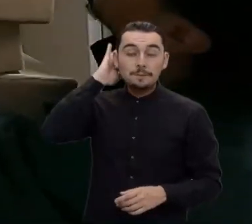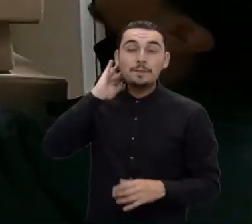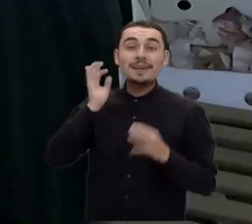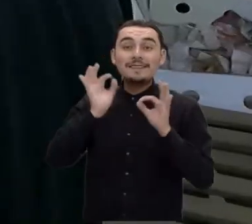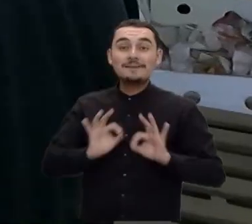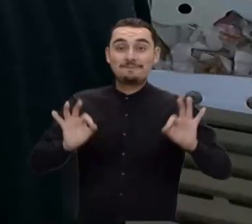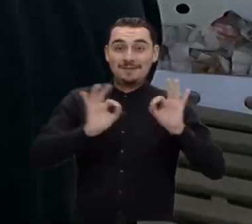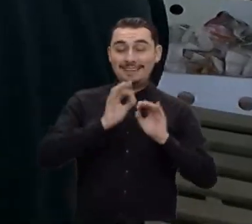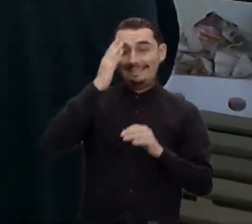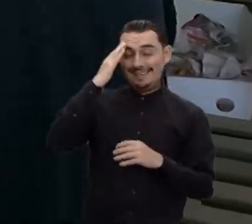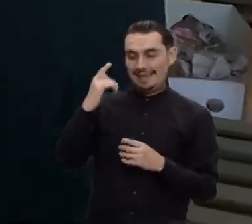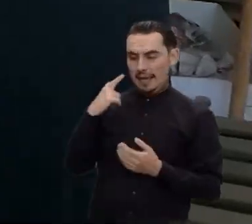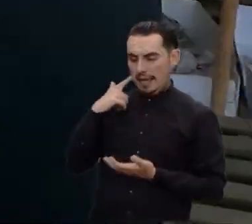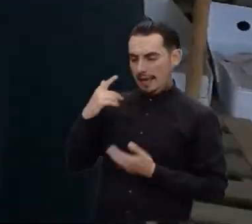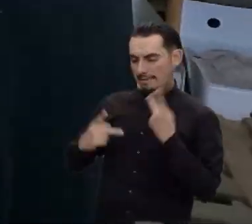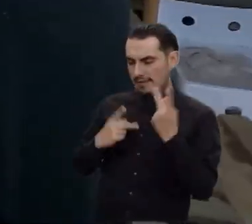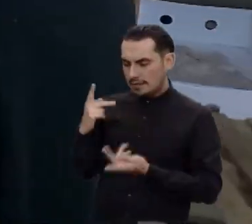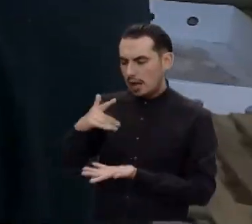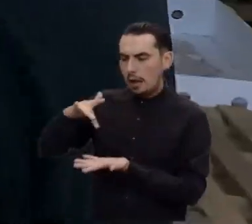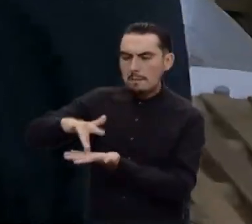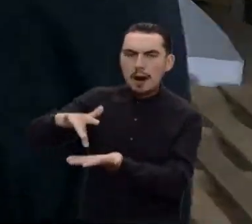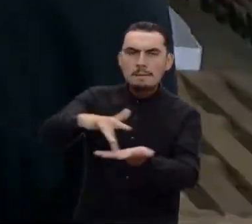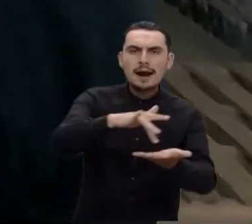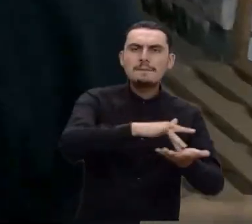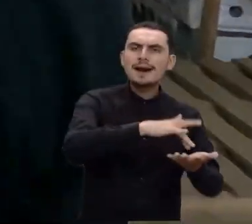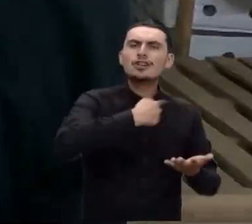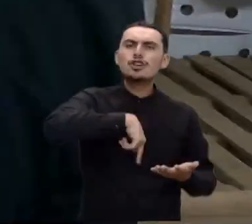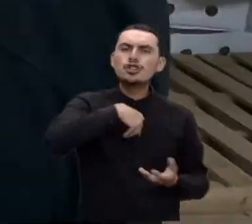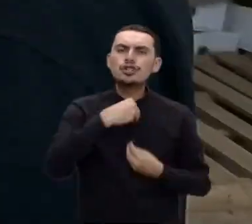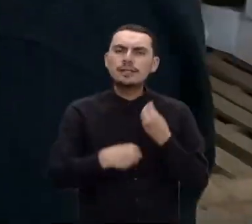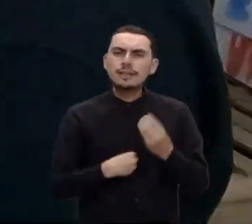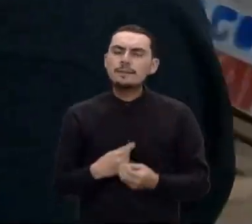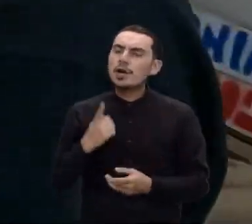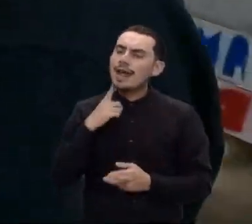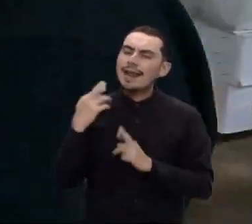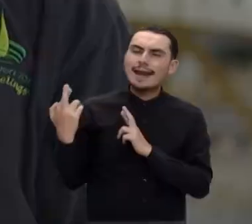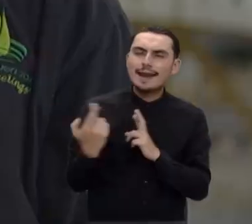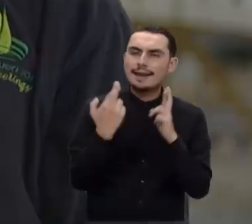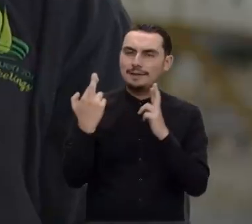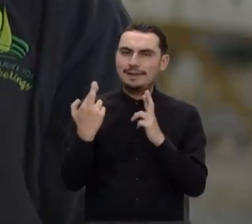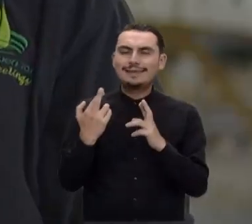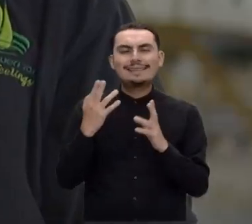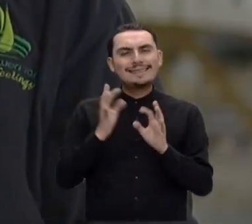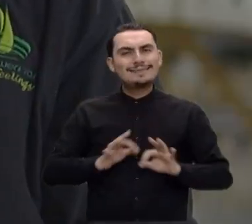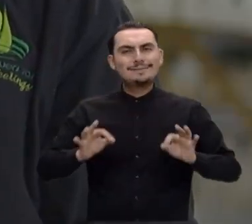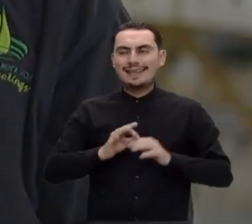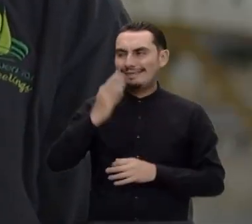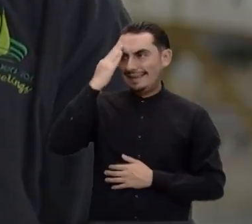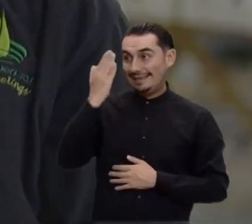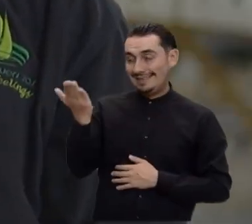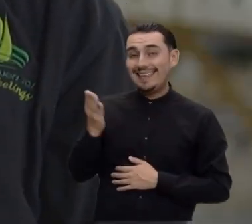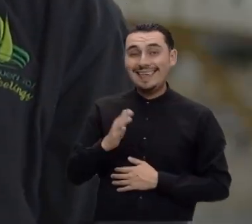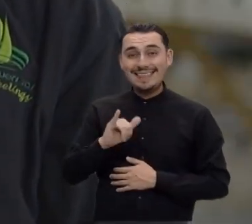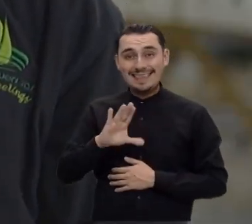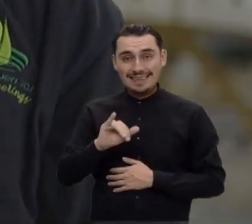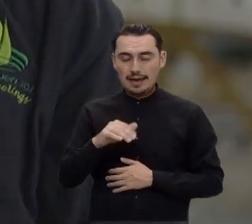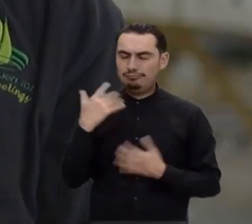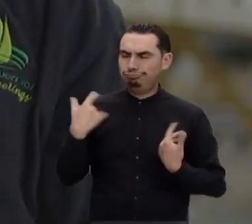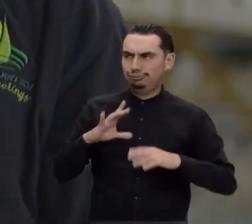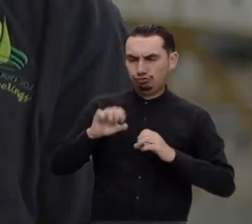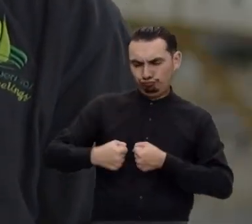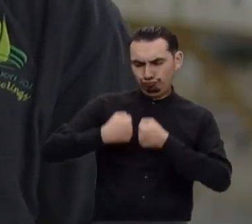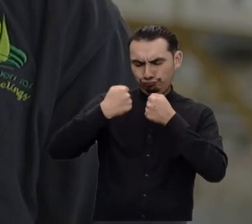Realmente, en cada visita que nos hace el ICA, nosotros hacemos hincapié es que para nosotros es un socio